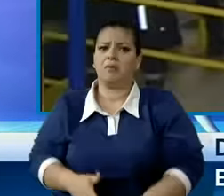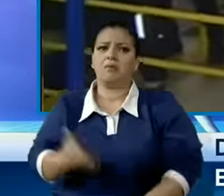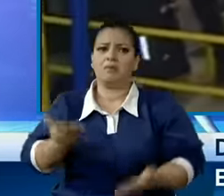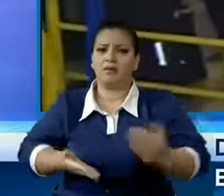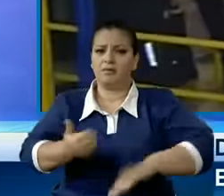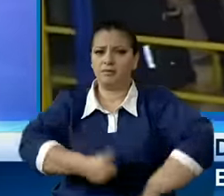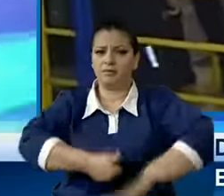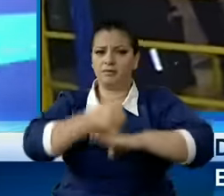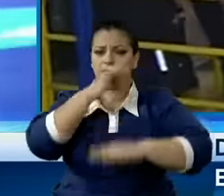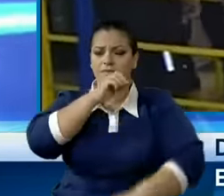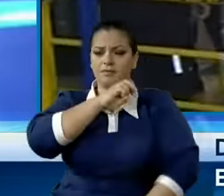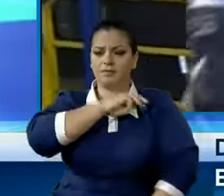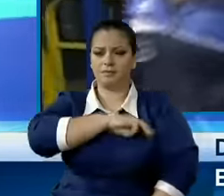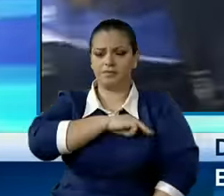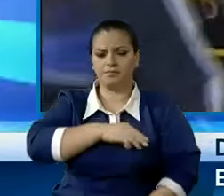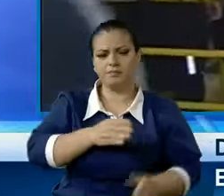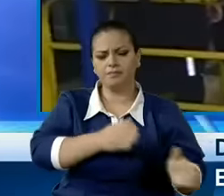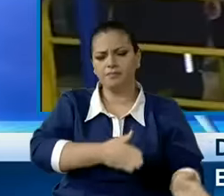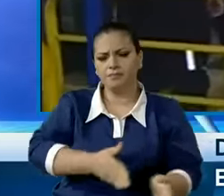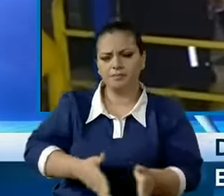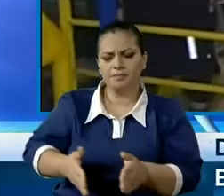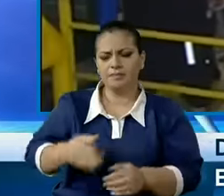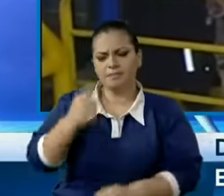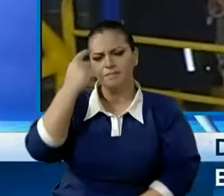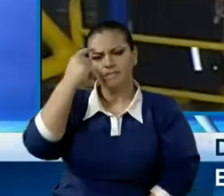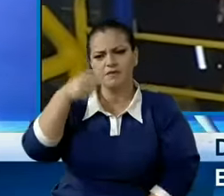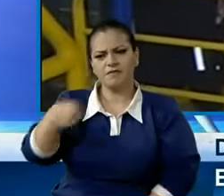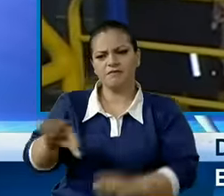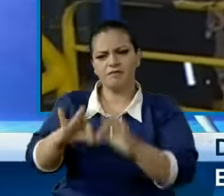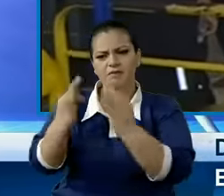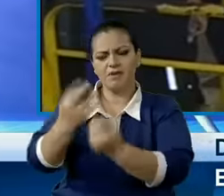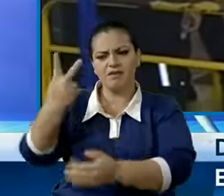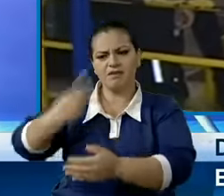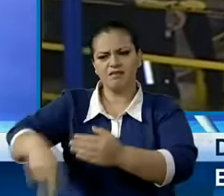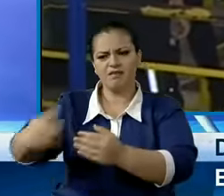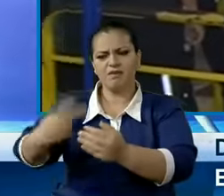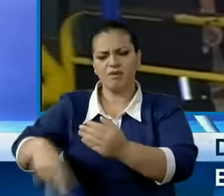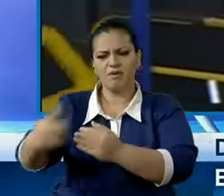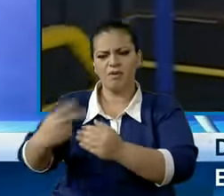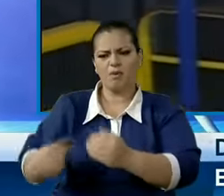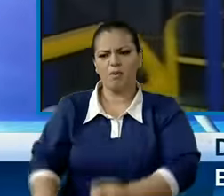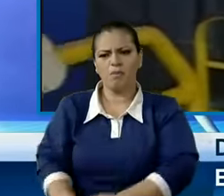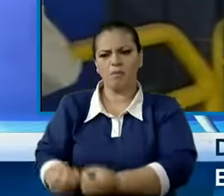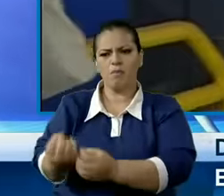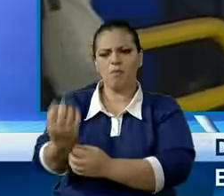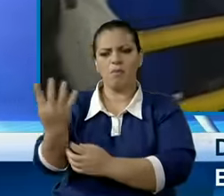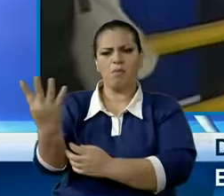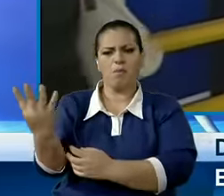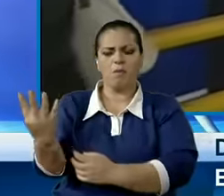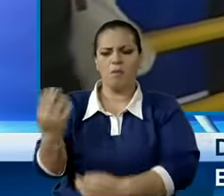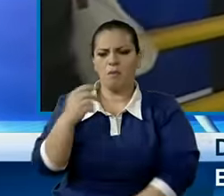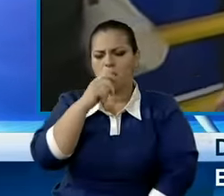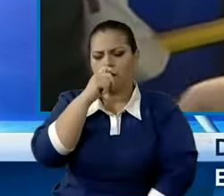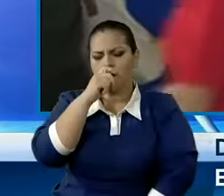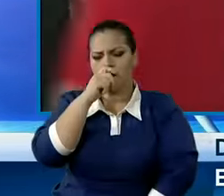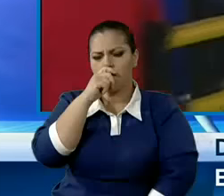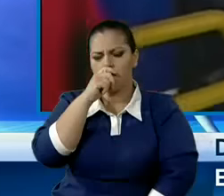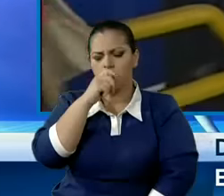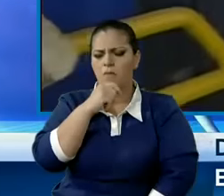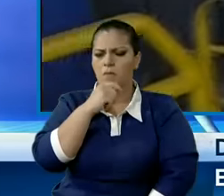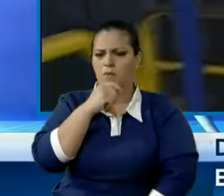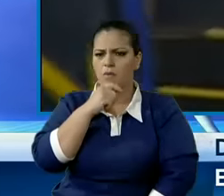descuento para los estudiantes, sé que sí, hay un descuento, pero si hay 3, 4, 5 hijos, de pronto se pudiera descuento ver agregado, un descuento dice, agregado. Podría ser. Pudiera